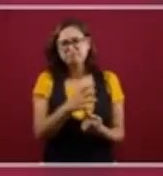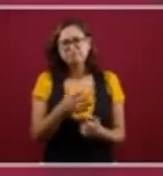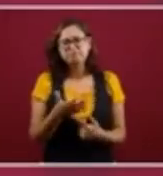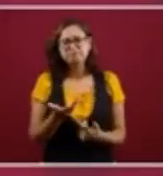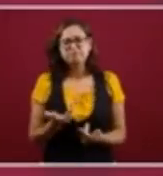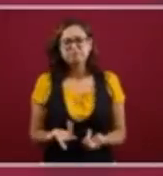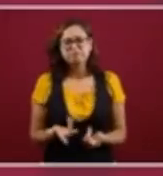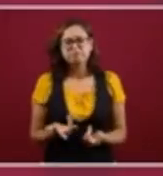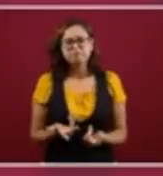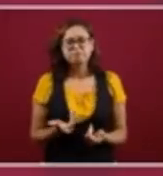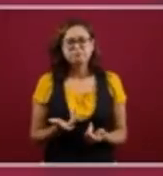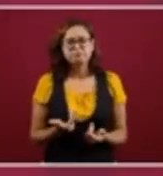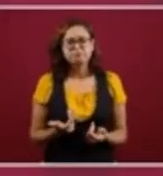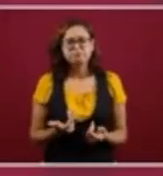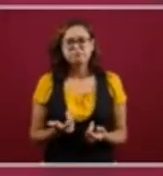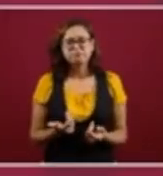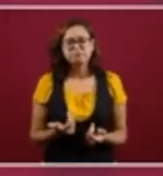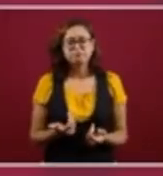caer en ninguna